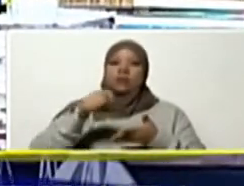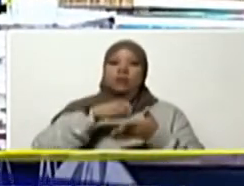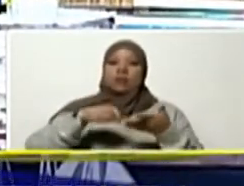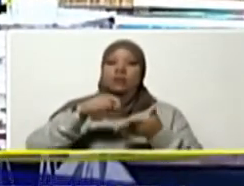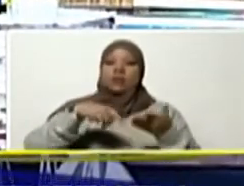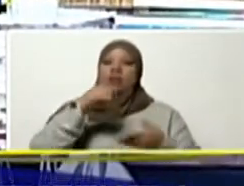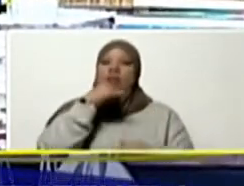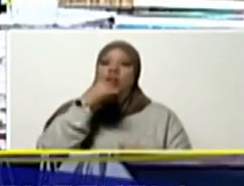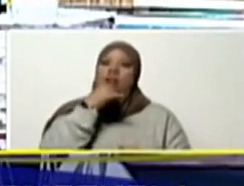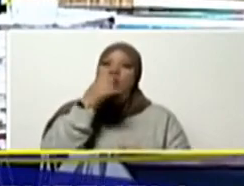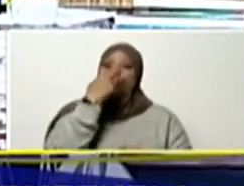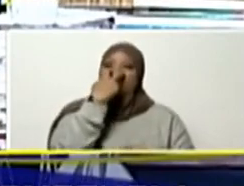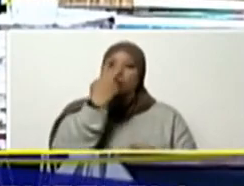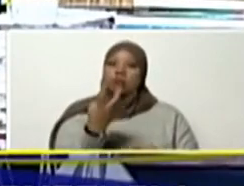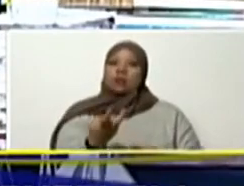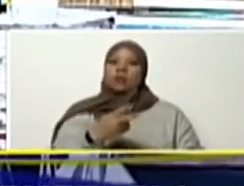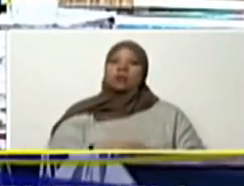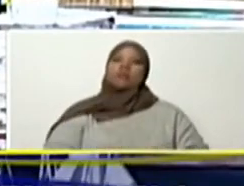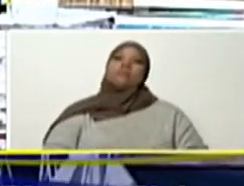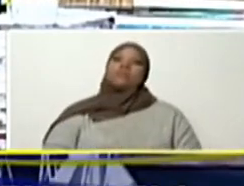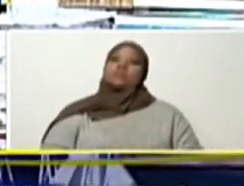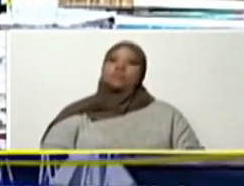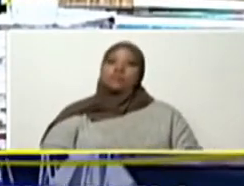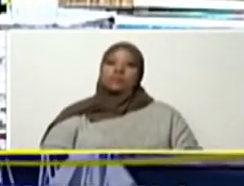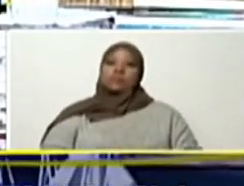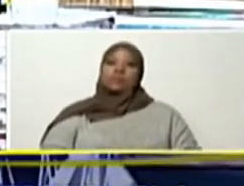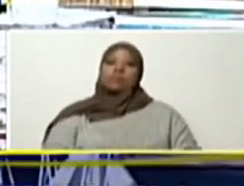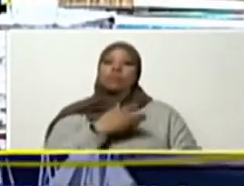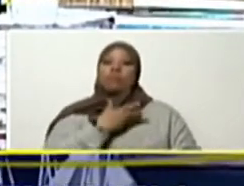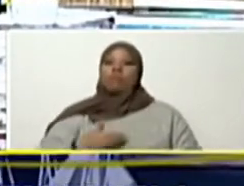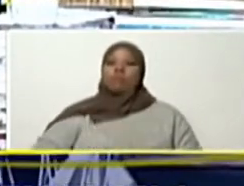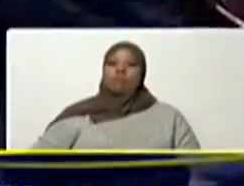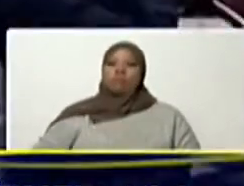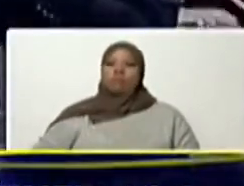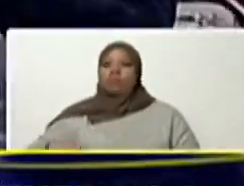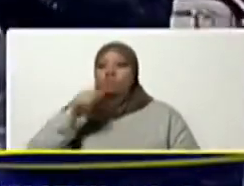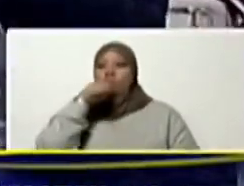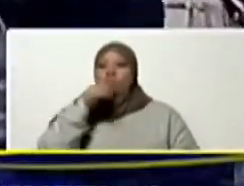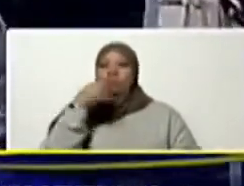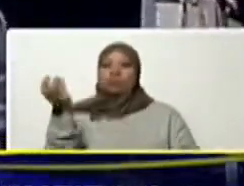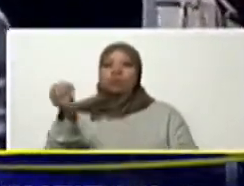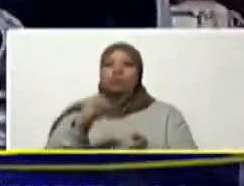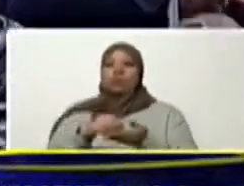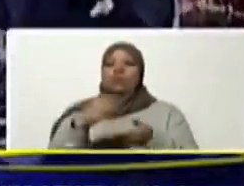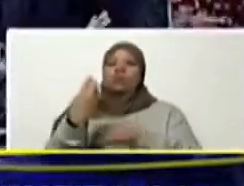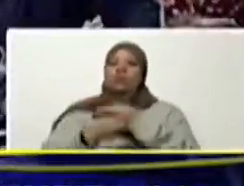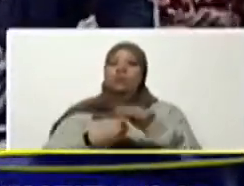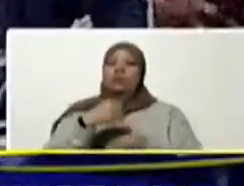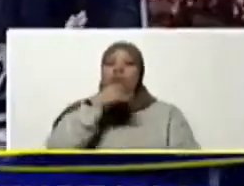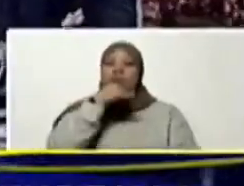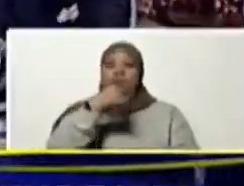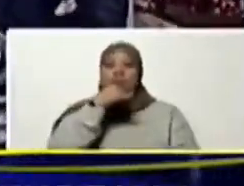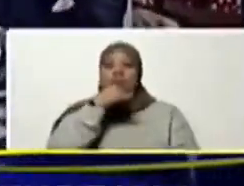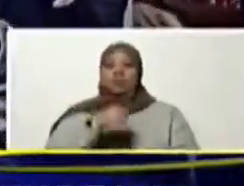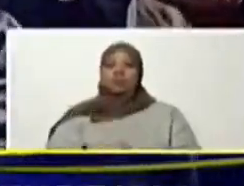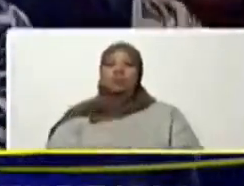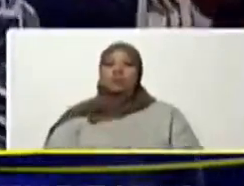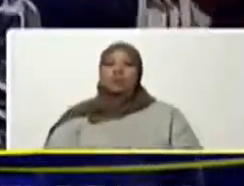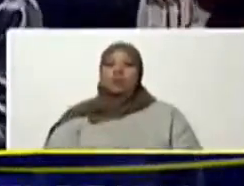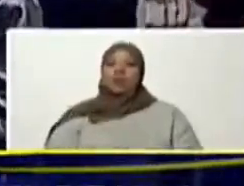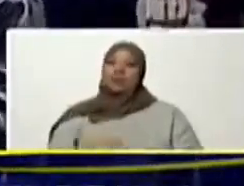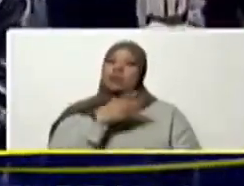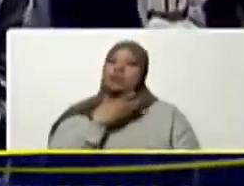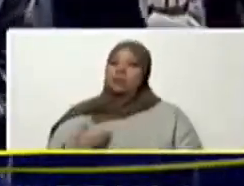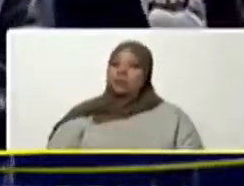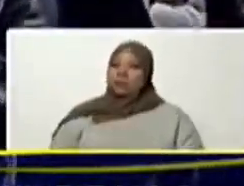historiador, Ignacio Ramonet. Al presidente del Centro Nacional de Historia, Alexander Torres. Al